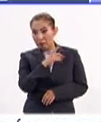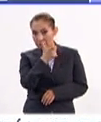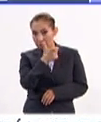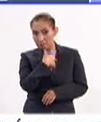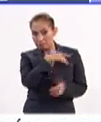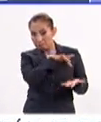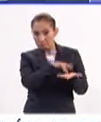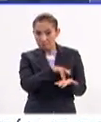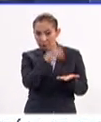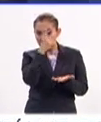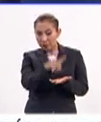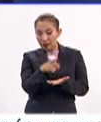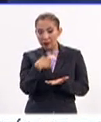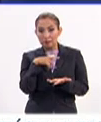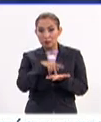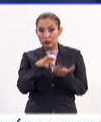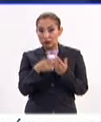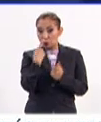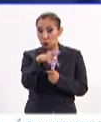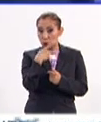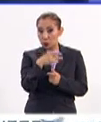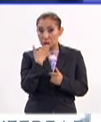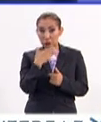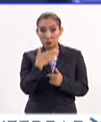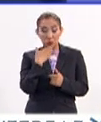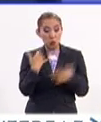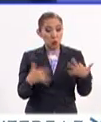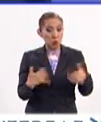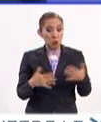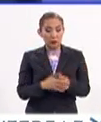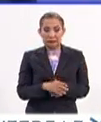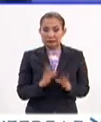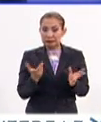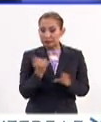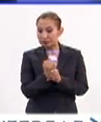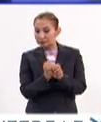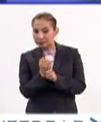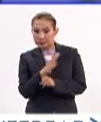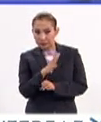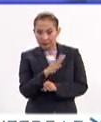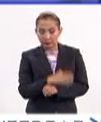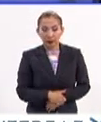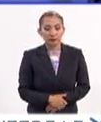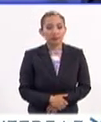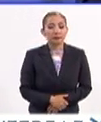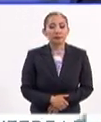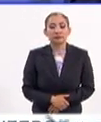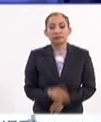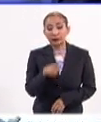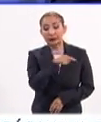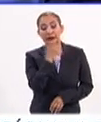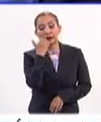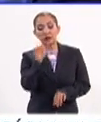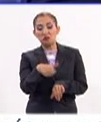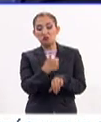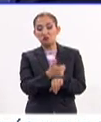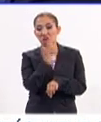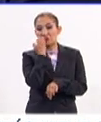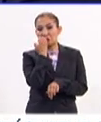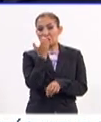consiguió dinero para hacer esto que él quería, de un research institute, de una cuestión de investigación, y quiere hacer una